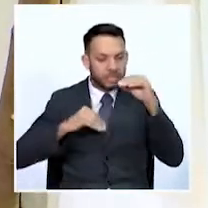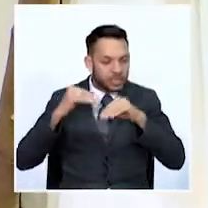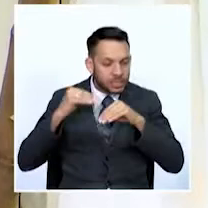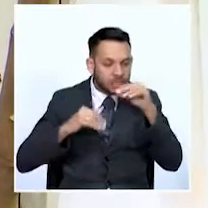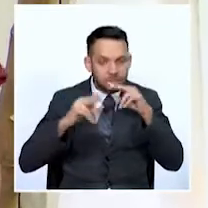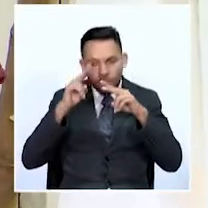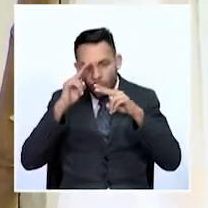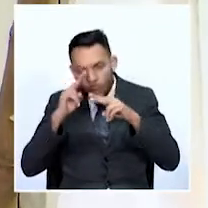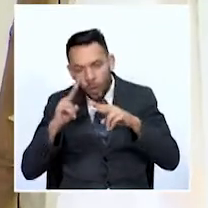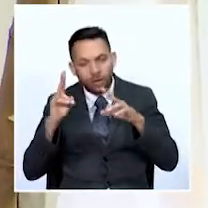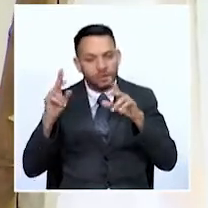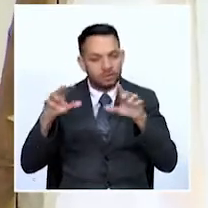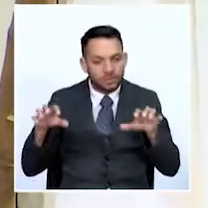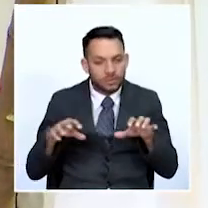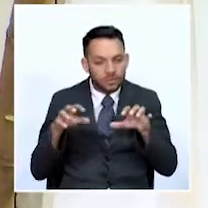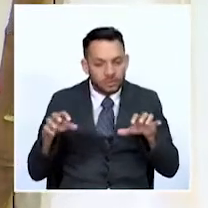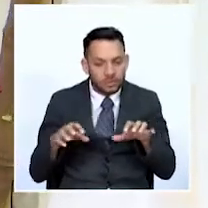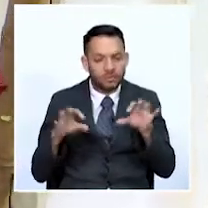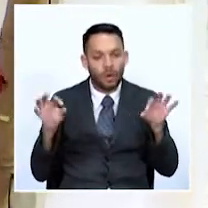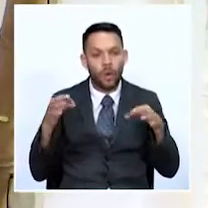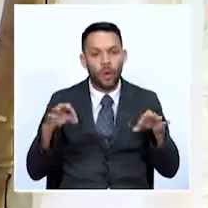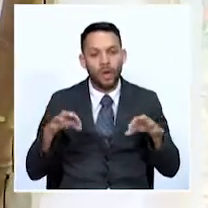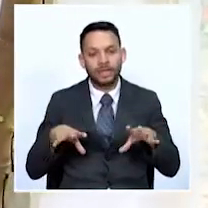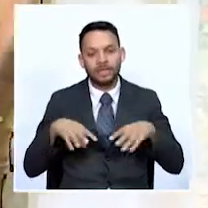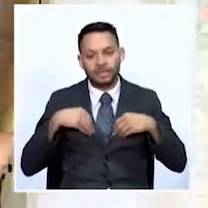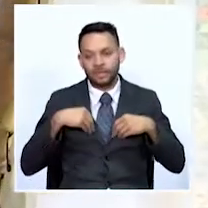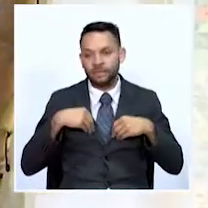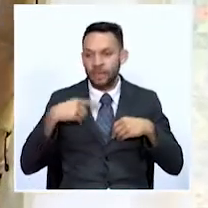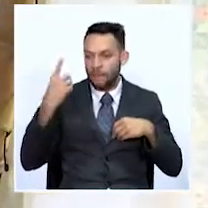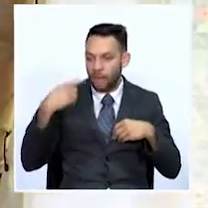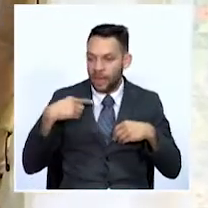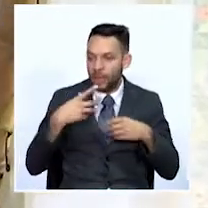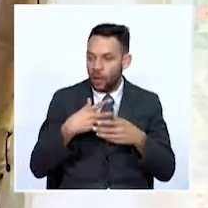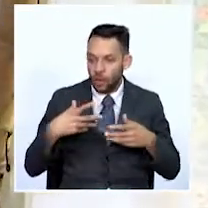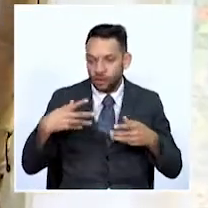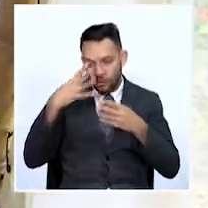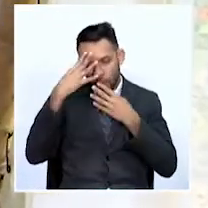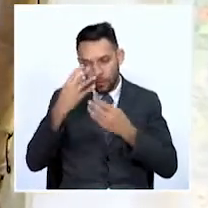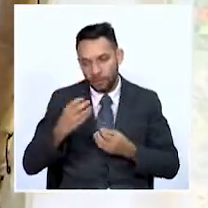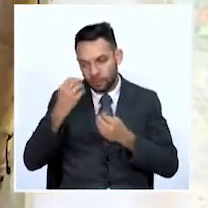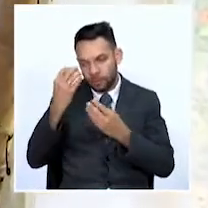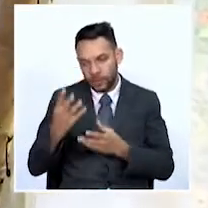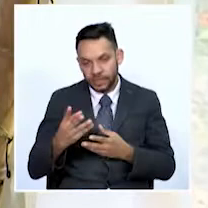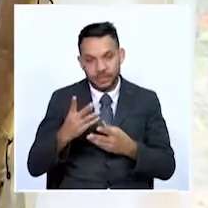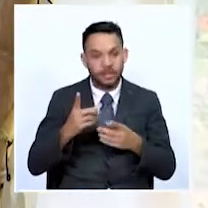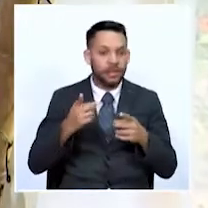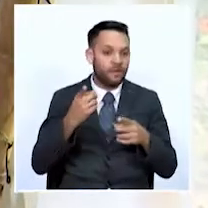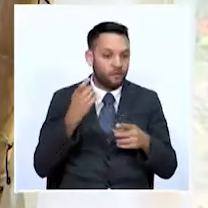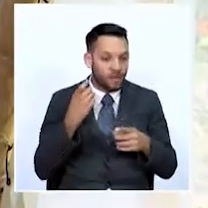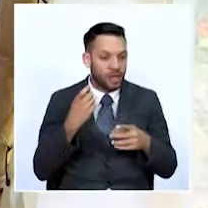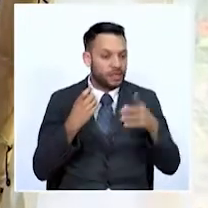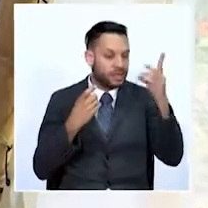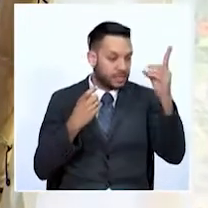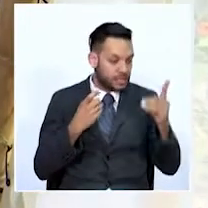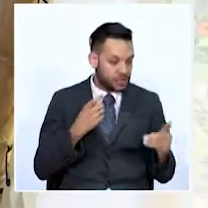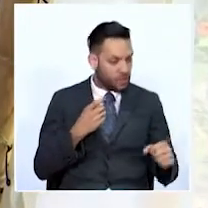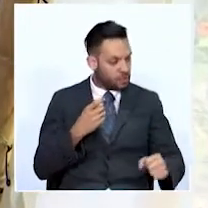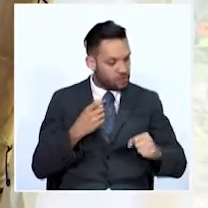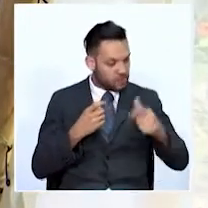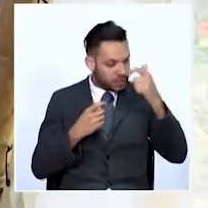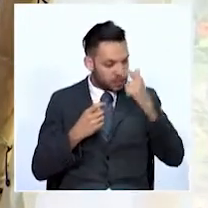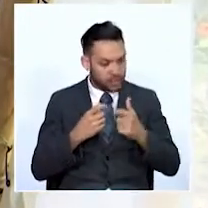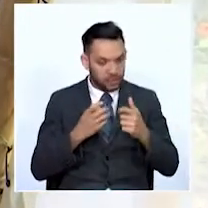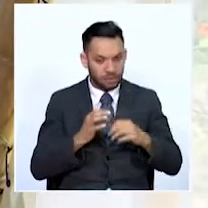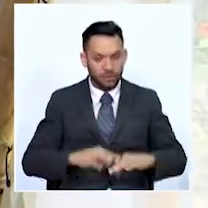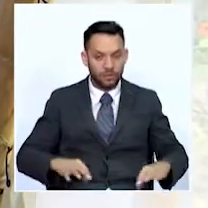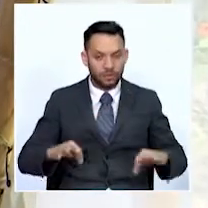ser un poquito más flexible con mis decisiones. Bueno, un montón de cosas que a la final, y nosotros siempre lo recalcamos, por eso en el